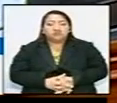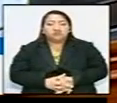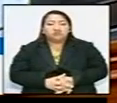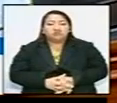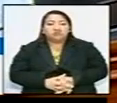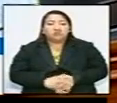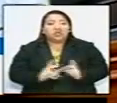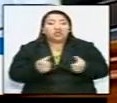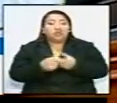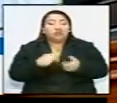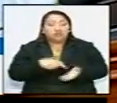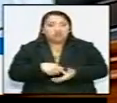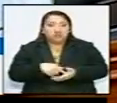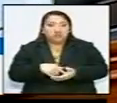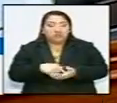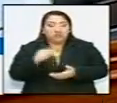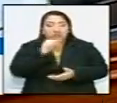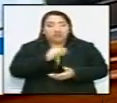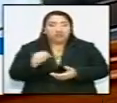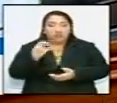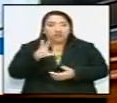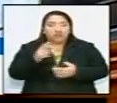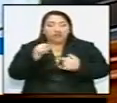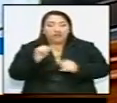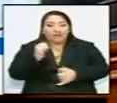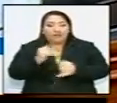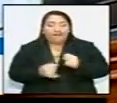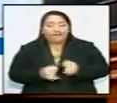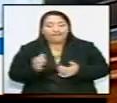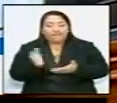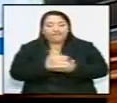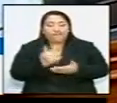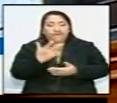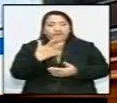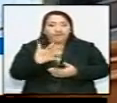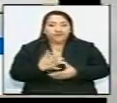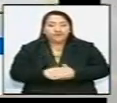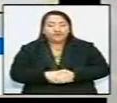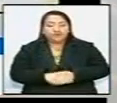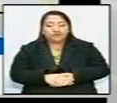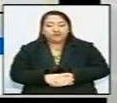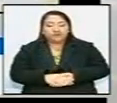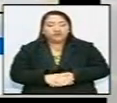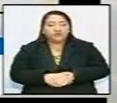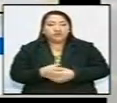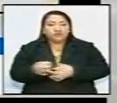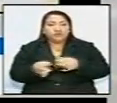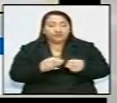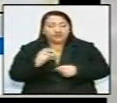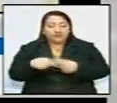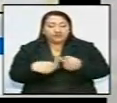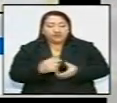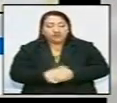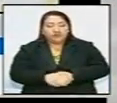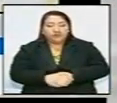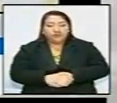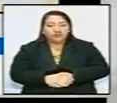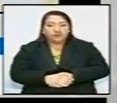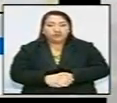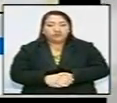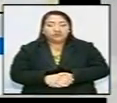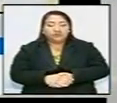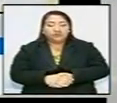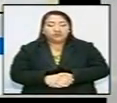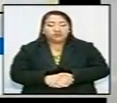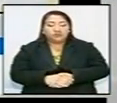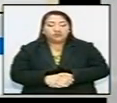La comisión, en el párrafo 3 del informe final, página 35, señala textualmente lo siguiente: